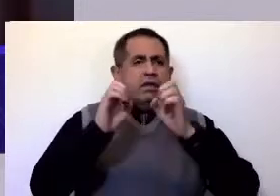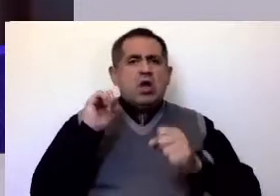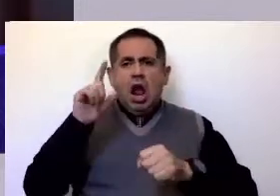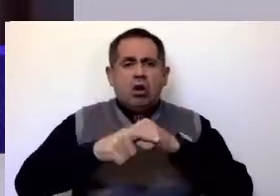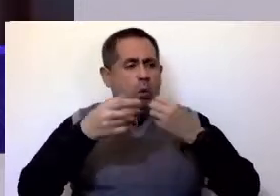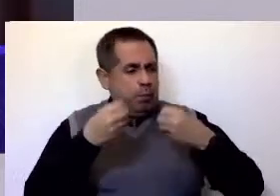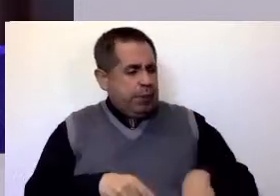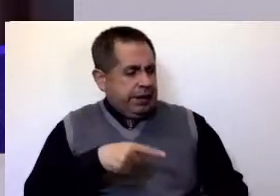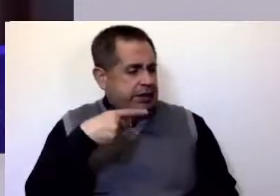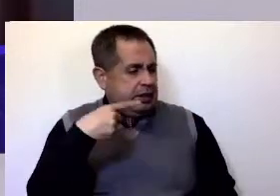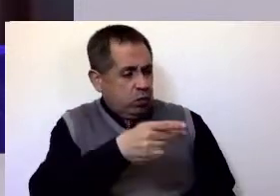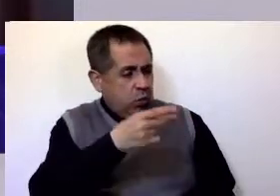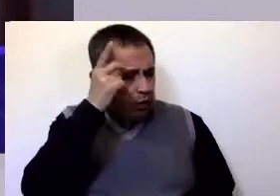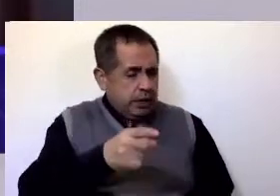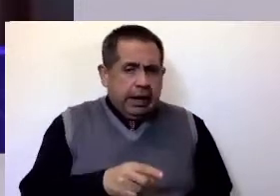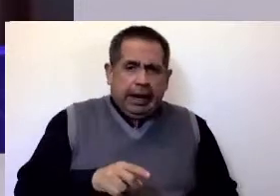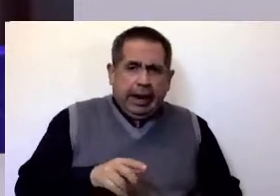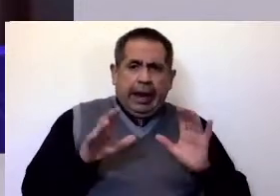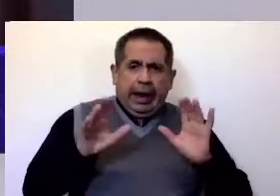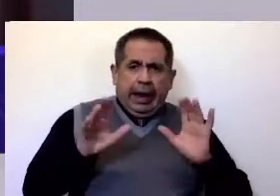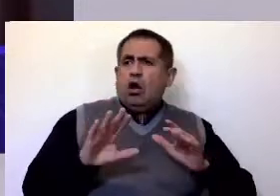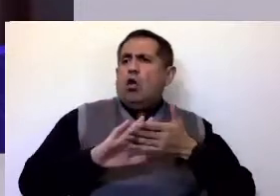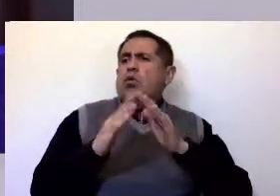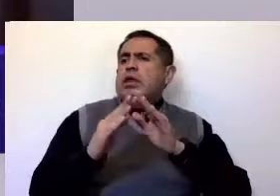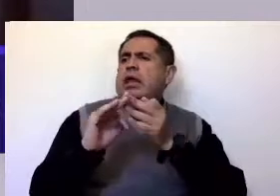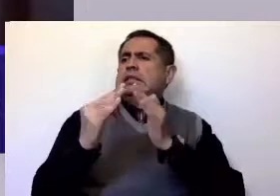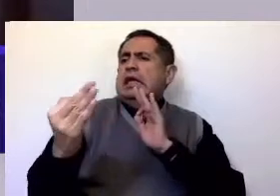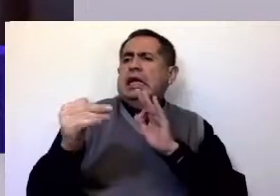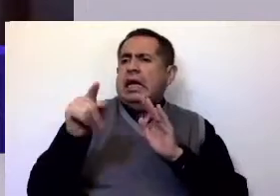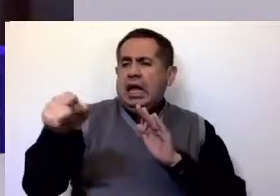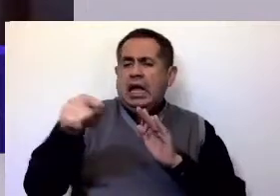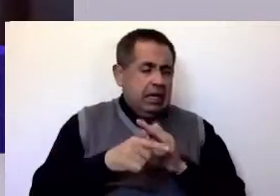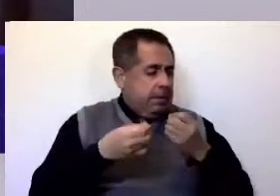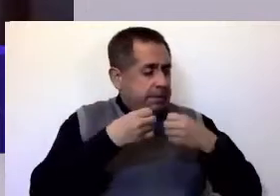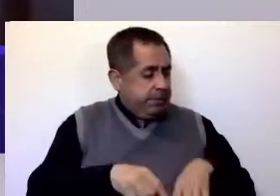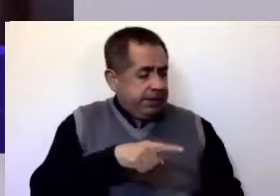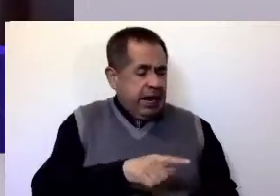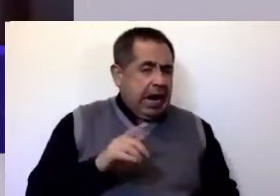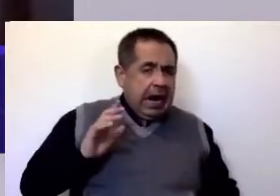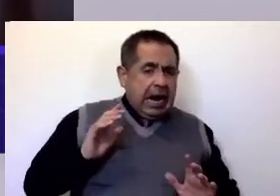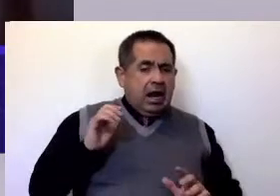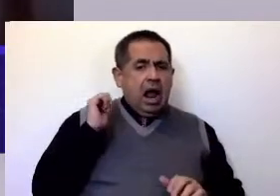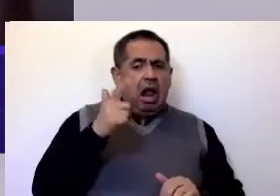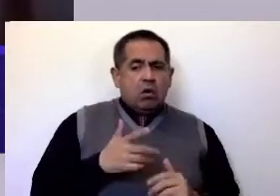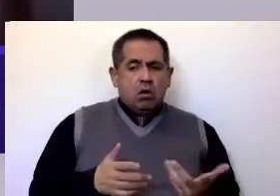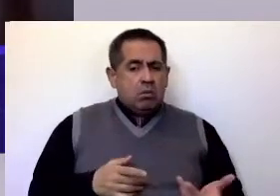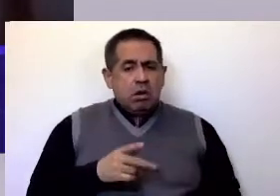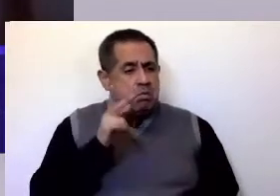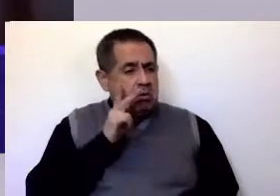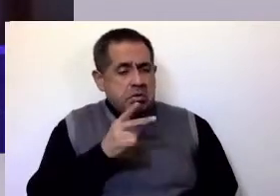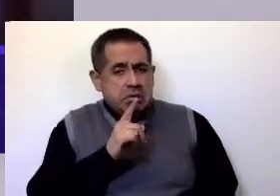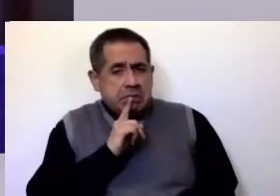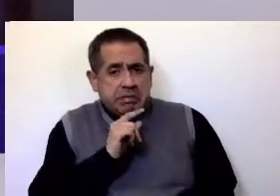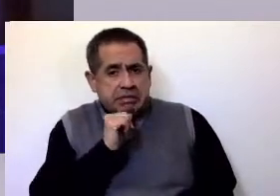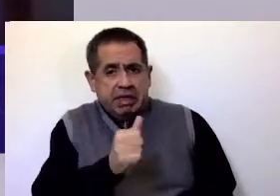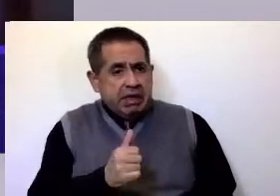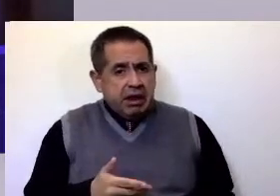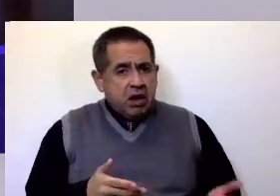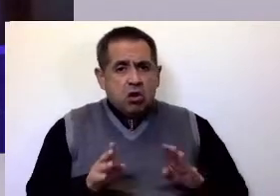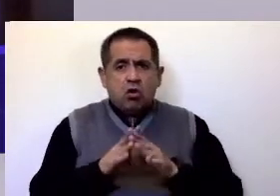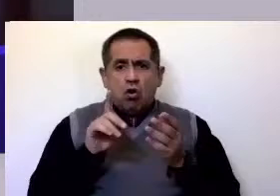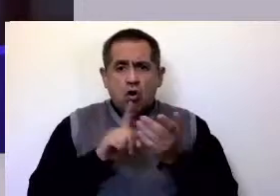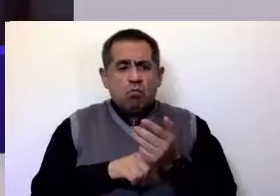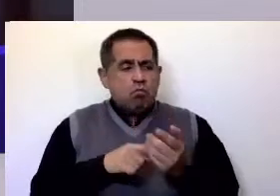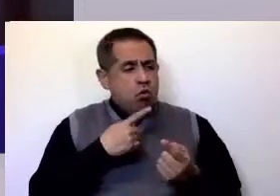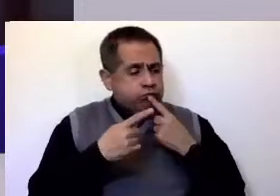o comunidad circunvecina al lugar donde se construye la planta ni tampoco la transgresión indirecta derivada de su